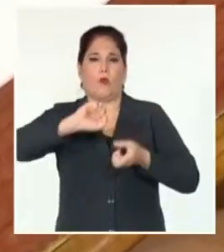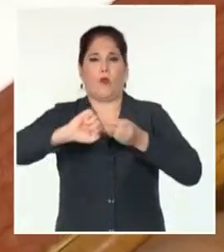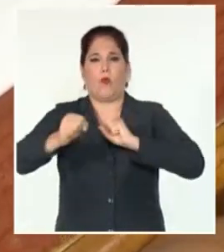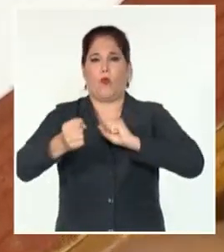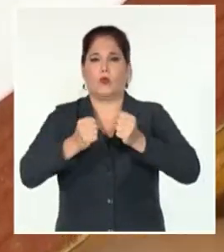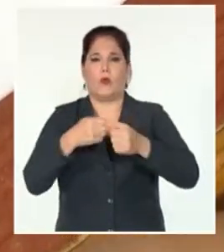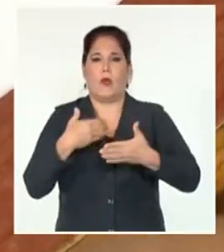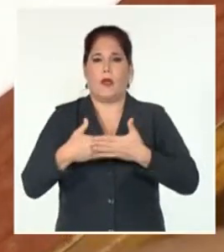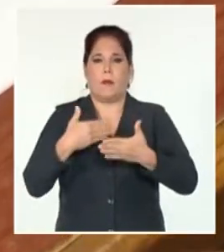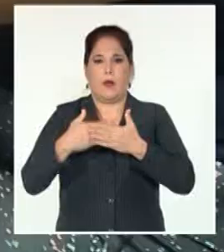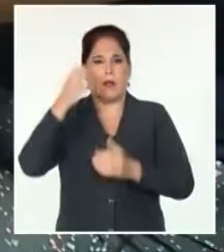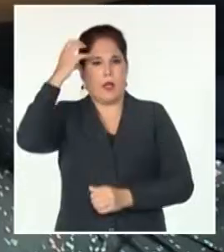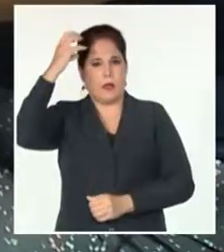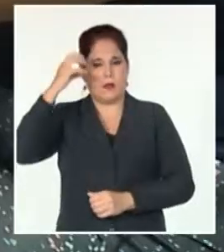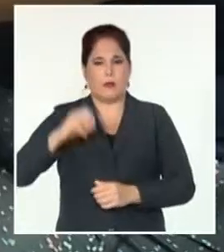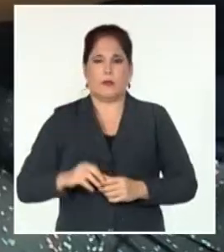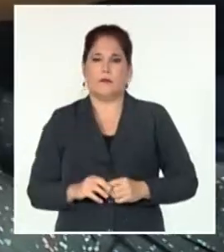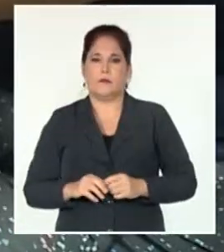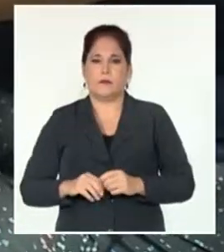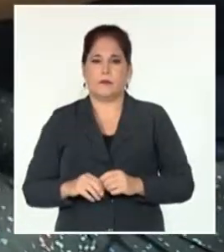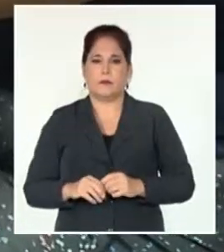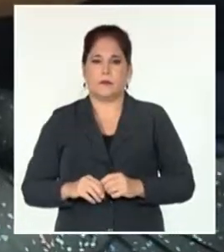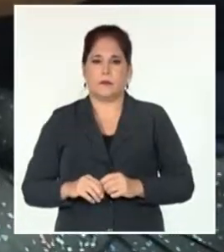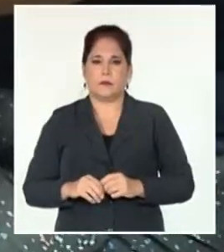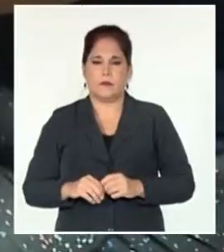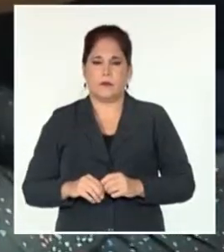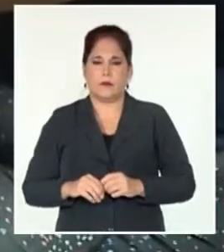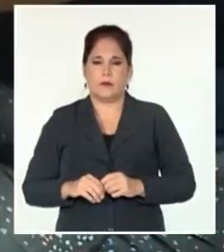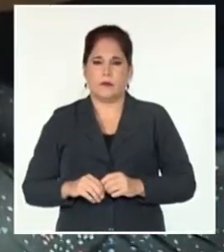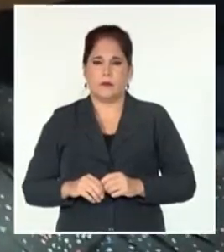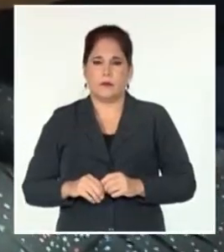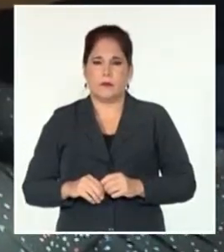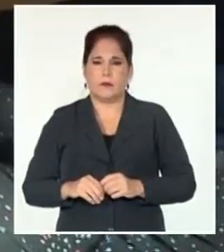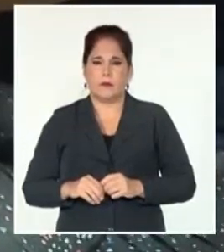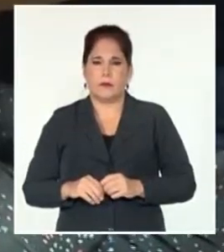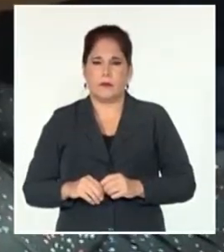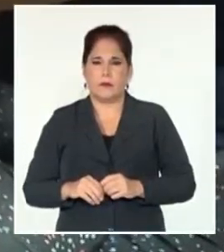empresa estatal socialista. Teresa Armesto, Canal Cubano de Noticias.